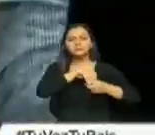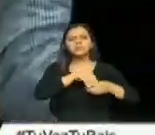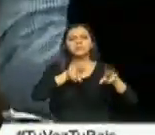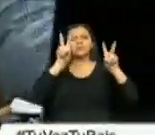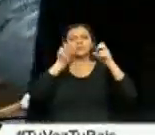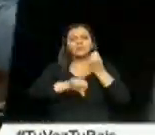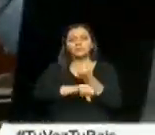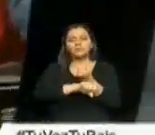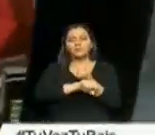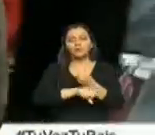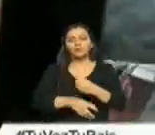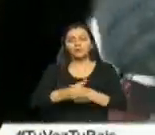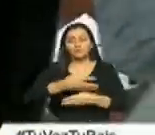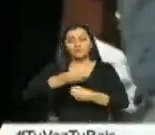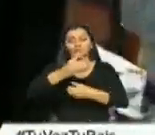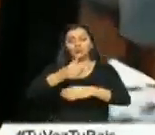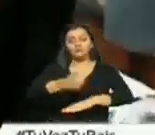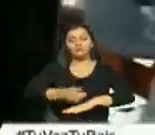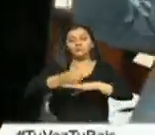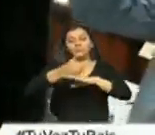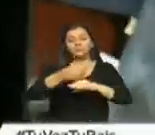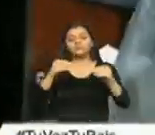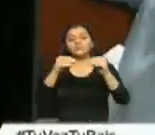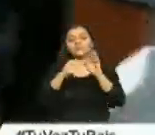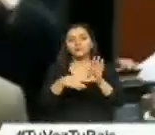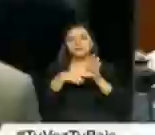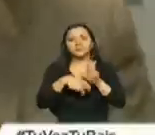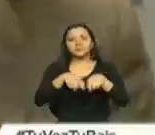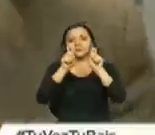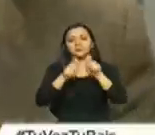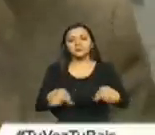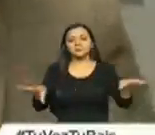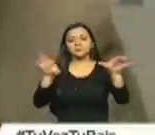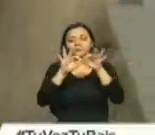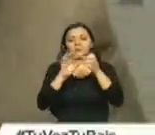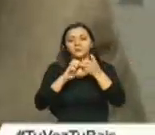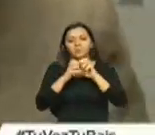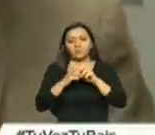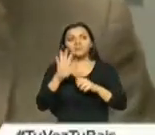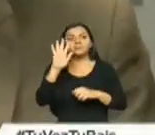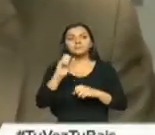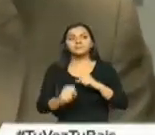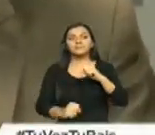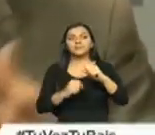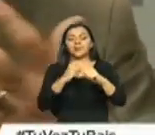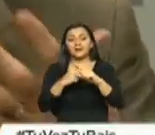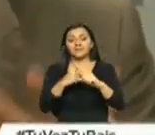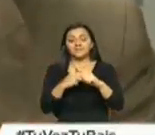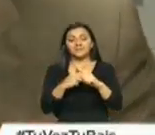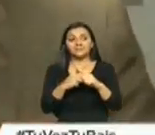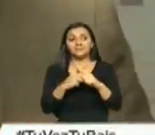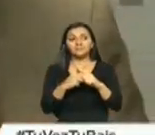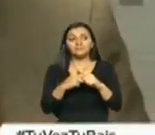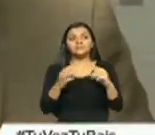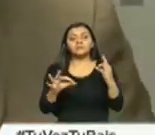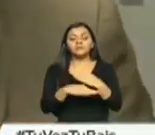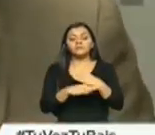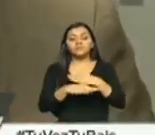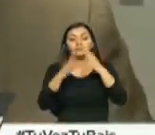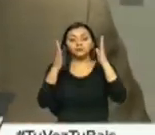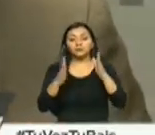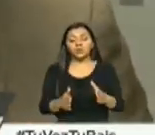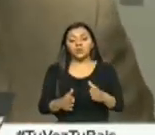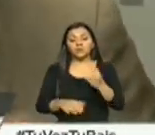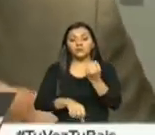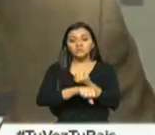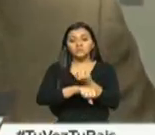empleados por la Federación Ecuatoriana de Fútbol y el Registro Civil. Hay dirigentes y hay funcionarios de la Federación